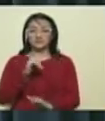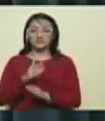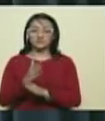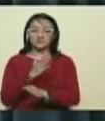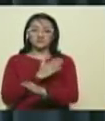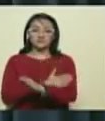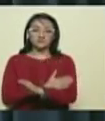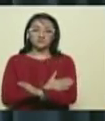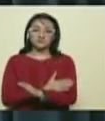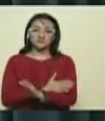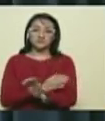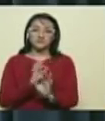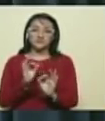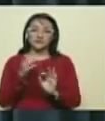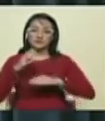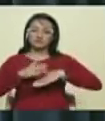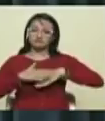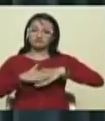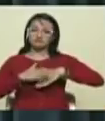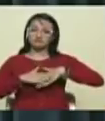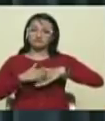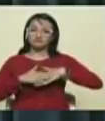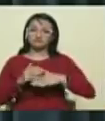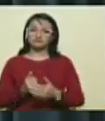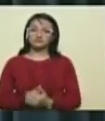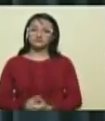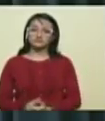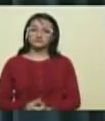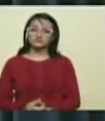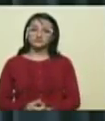y debidamente notificada. Así que,